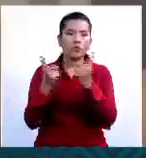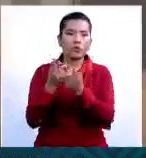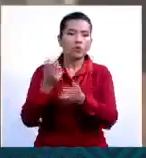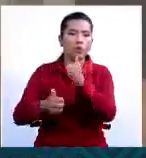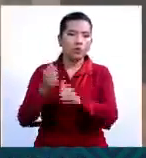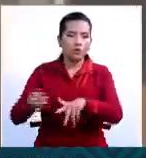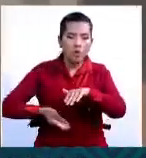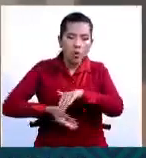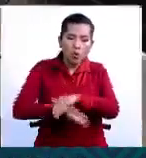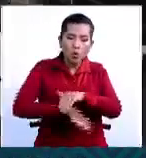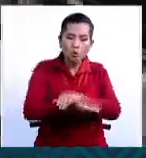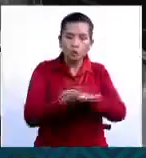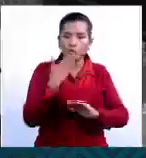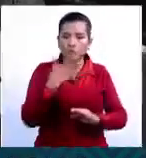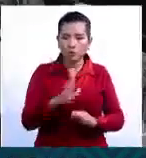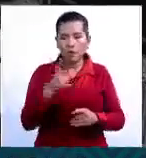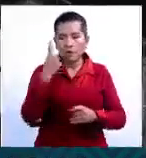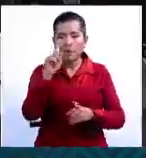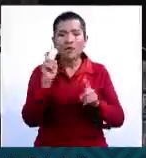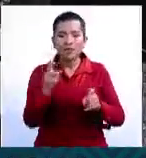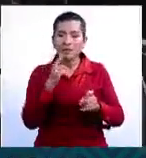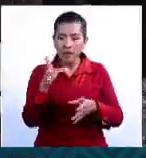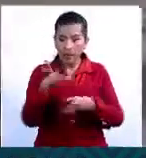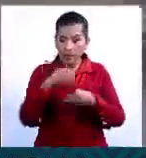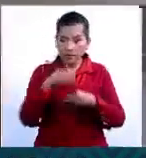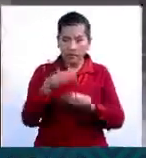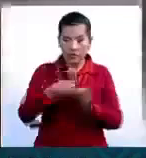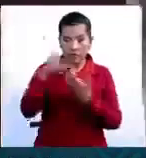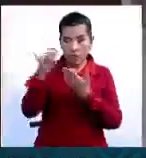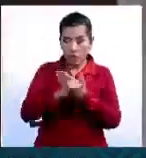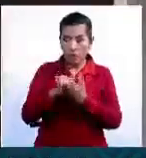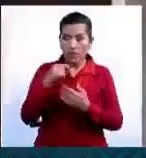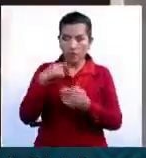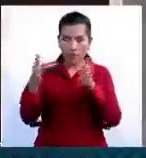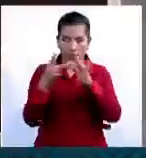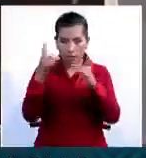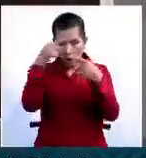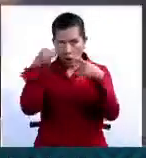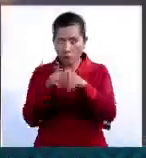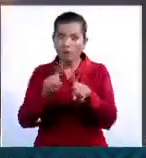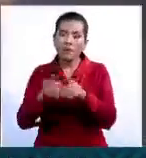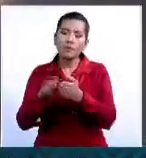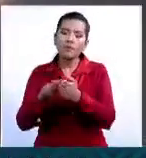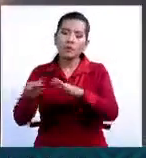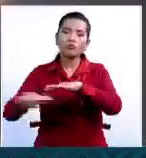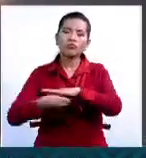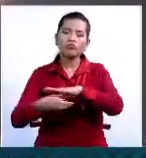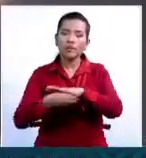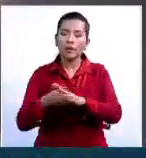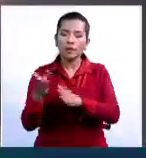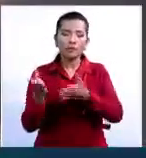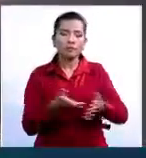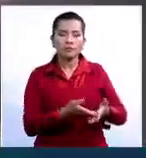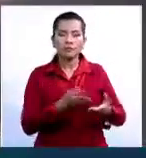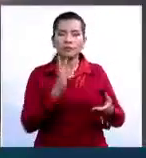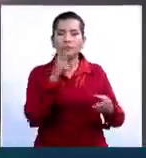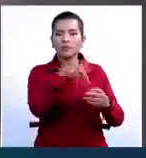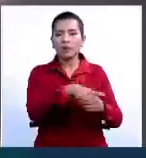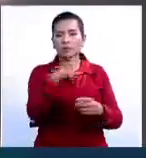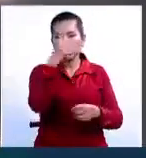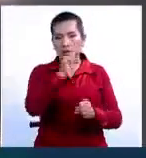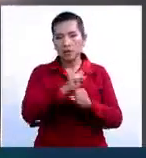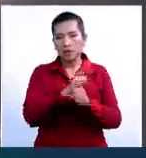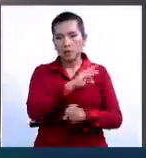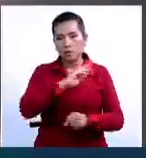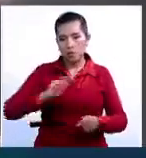vinculada a cobros irregulares para la adjudicación de proyectos en la Alcaldía Potosina. Cobra de un 8% a los diferentes proyectos, a